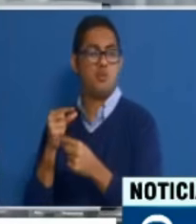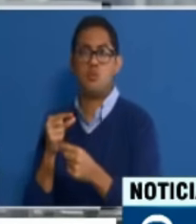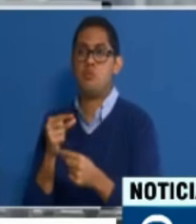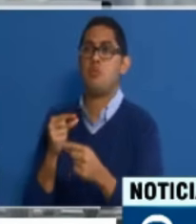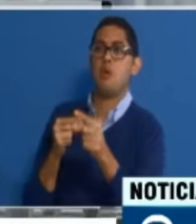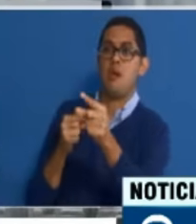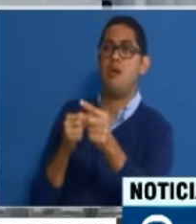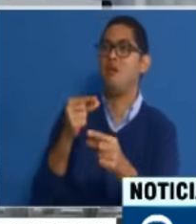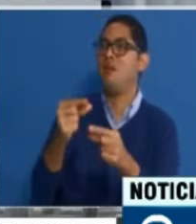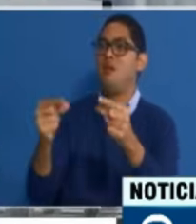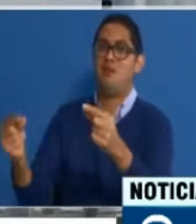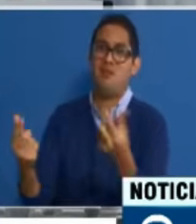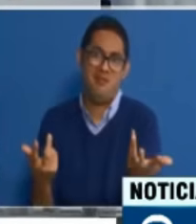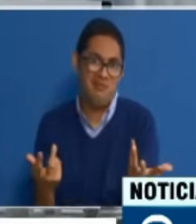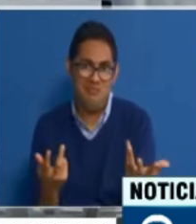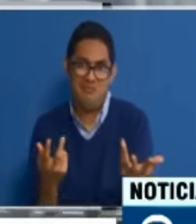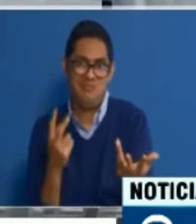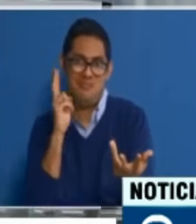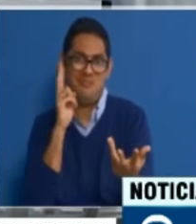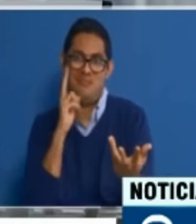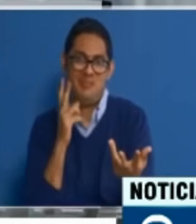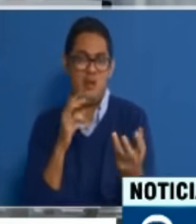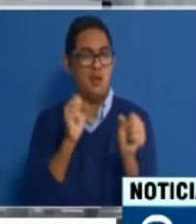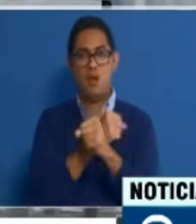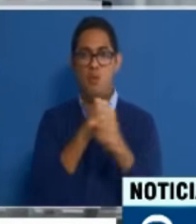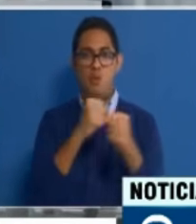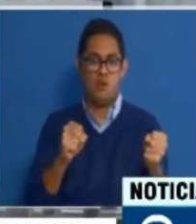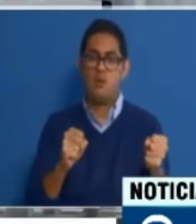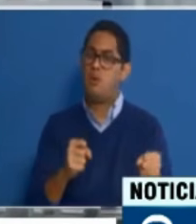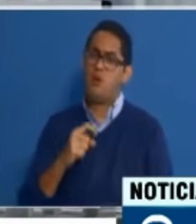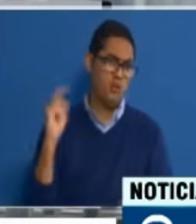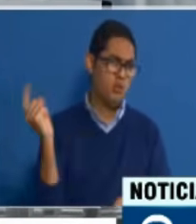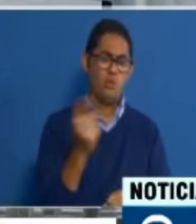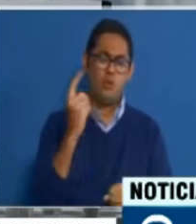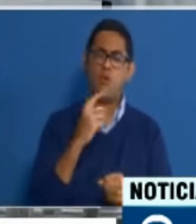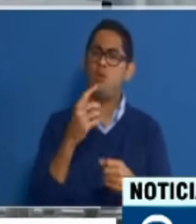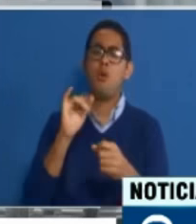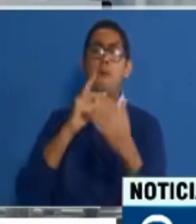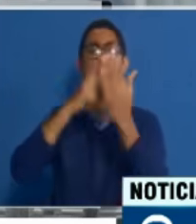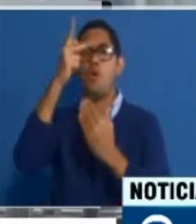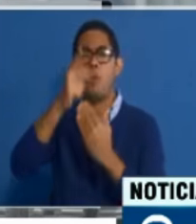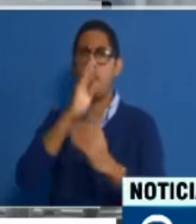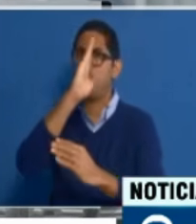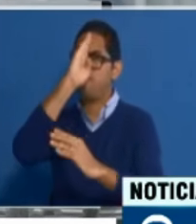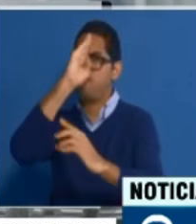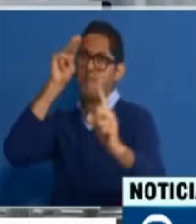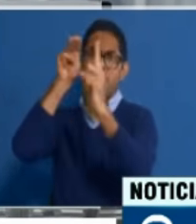Este es un programa que nada más tiene una sola bandera, que es la bandera de Panamá, ninguna otra bandera.